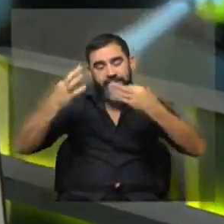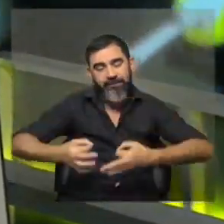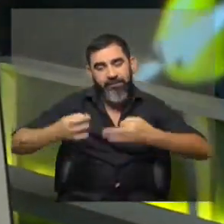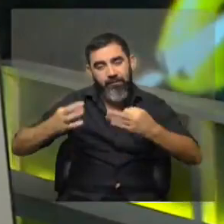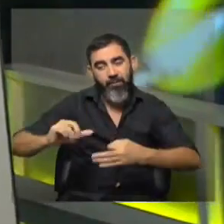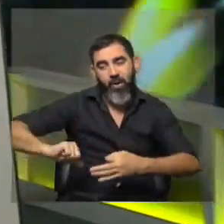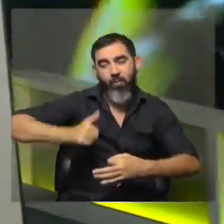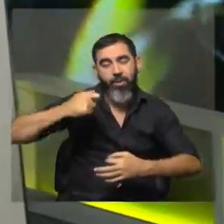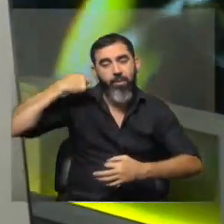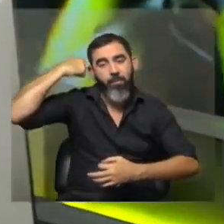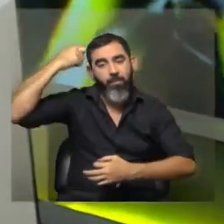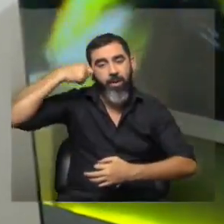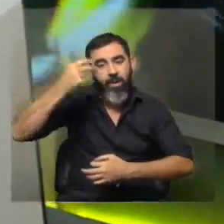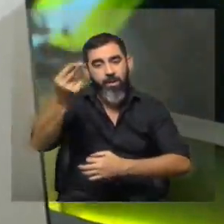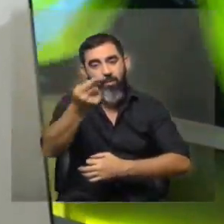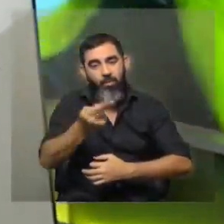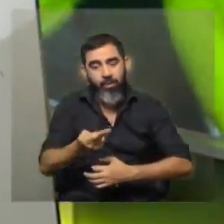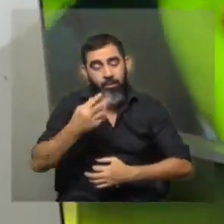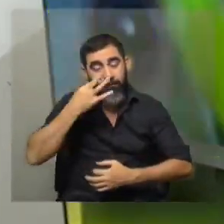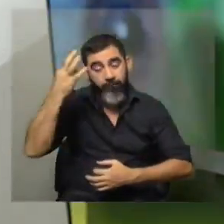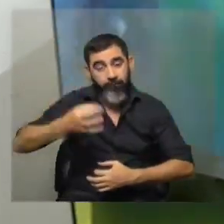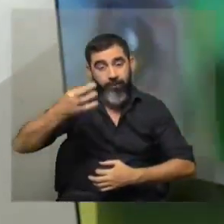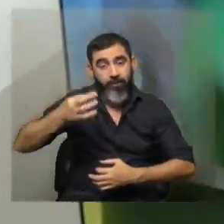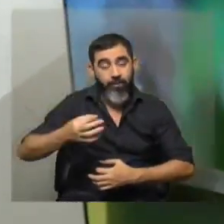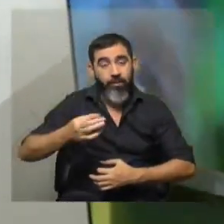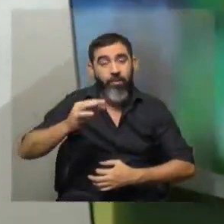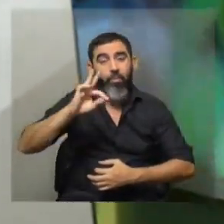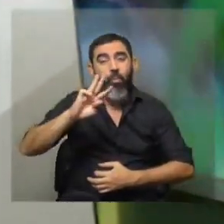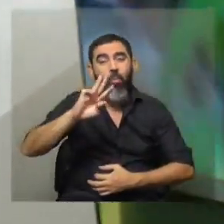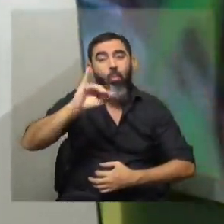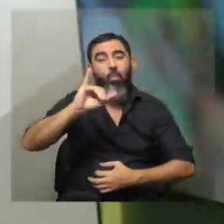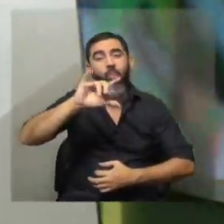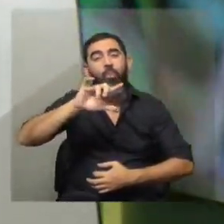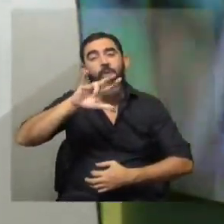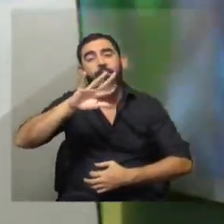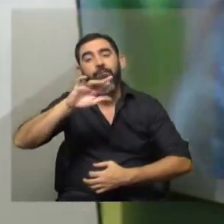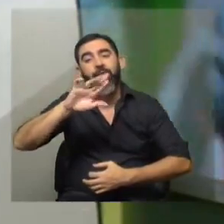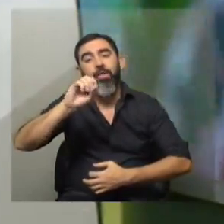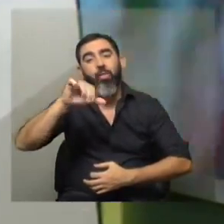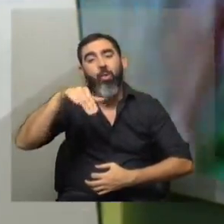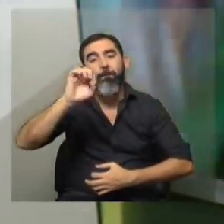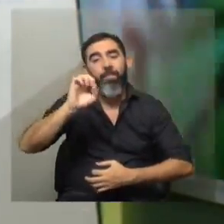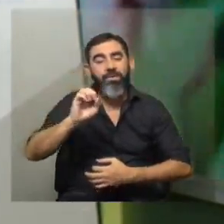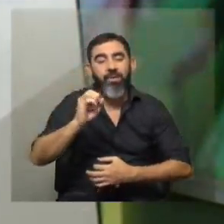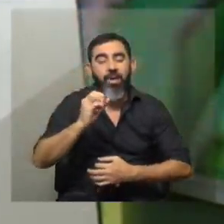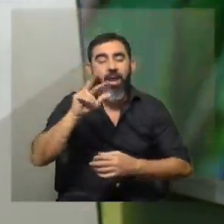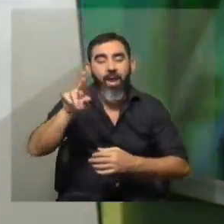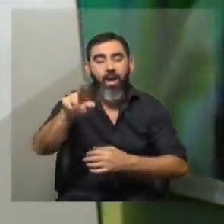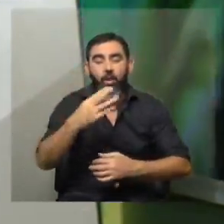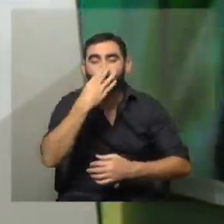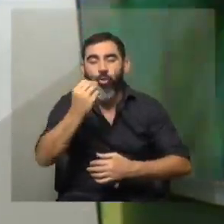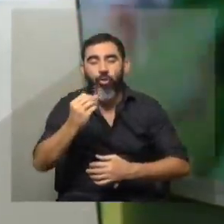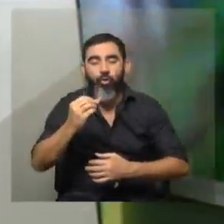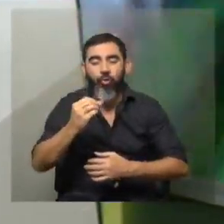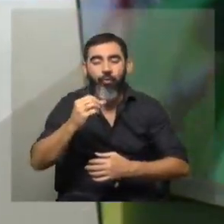en alguna película animada. Y es cierto que el Wilfredonis oenax, el ratón de hocico ferrugíneo, habitante